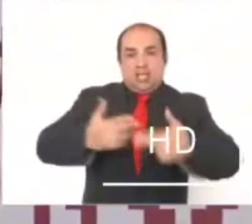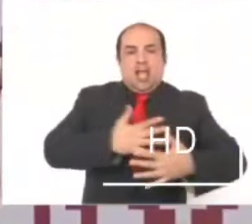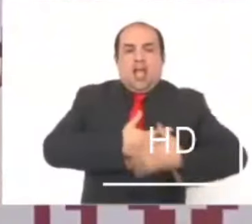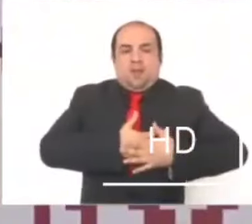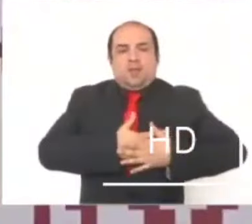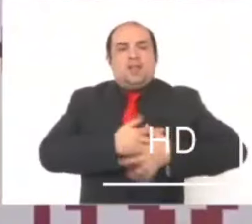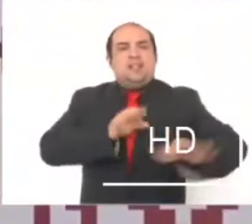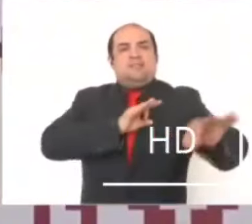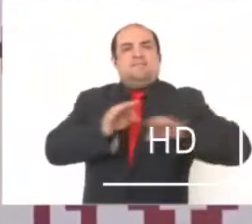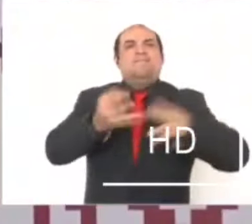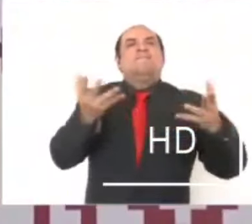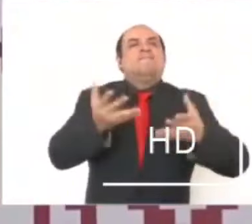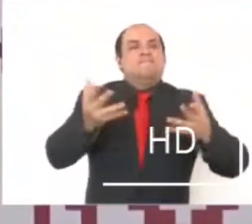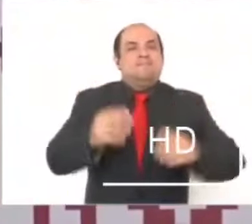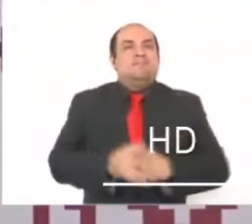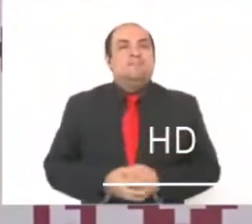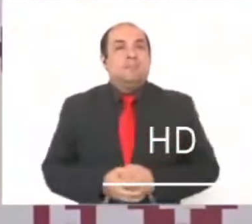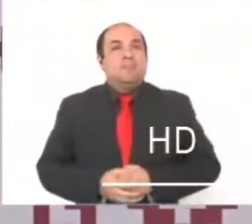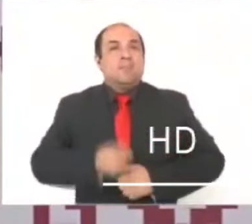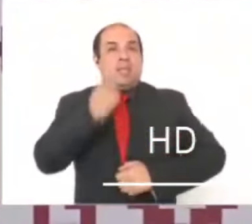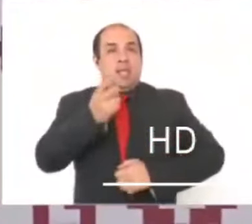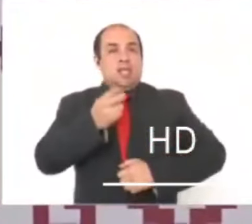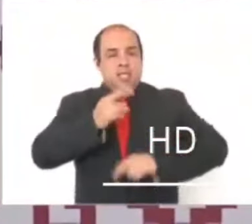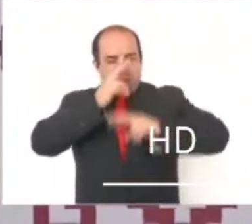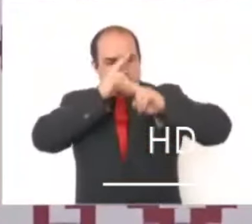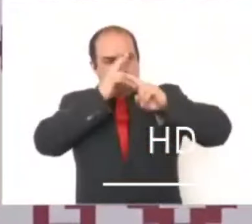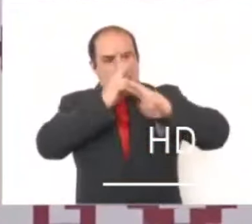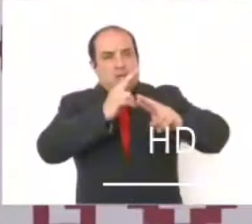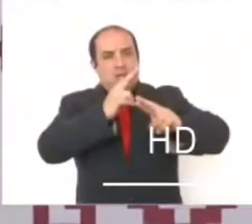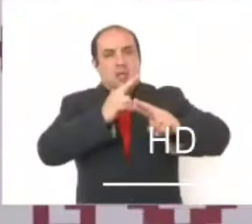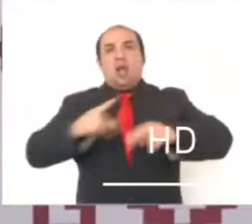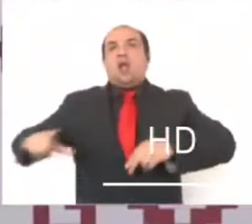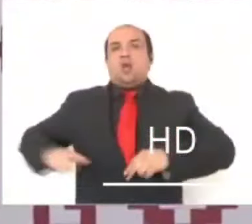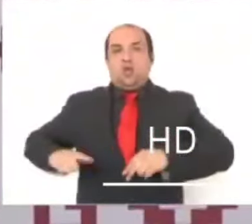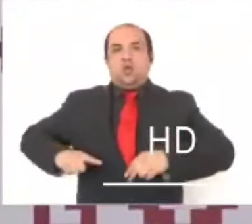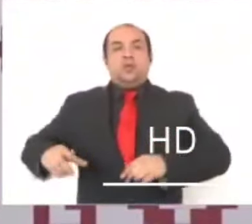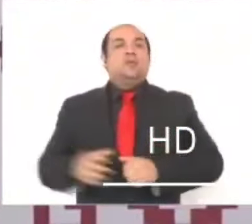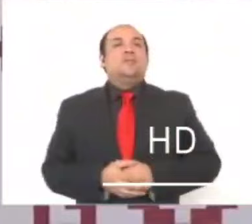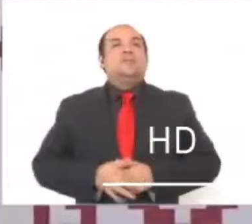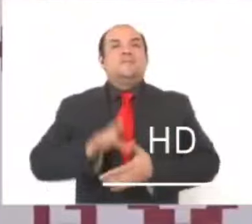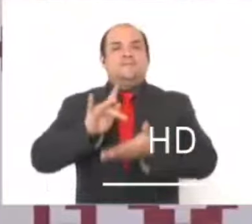por lo que hacemos. Y eso es lo que nos reconoce el gobierno y nuevamente les damos las gracias.